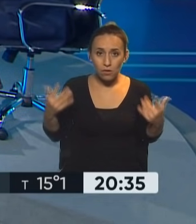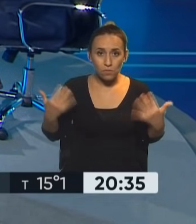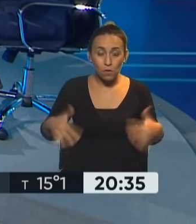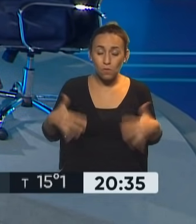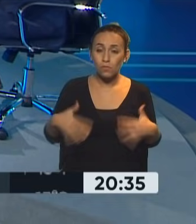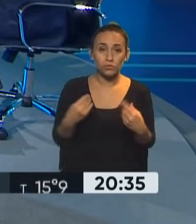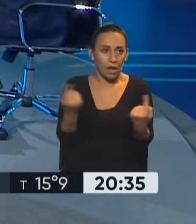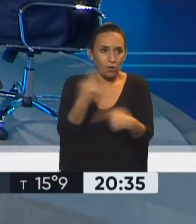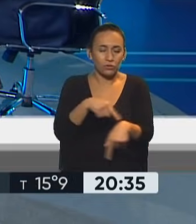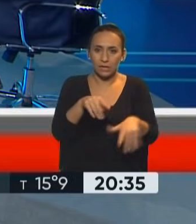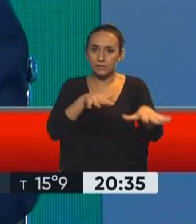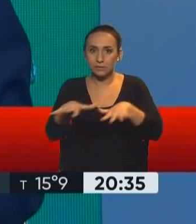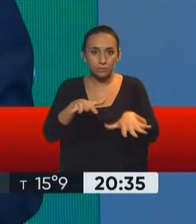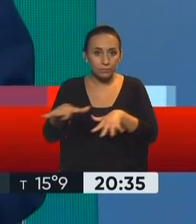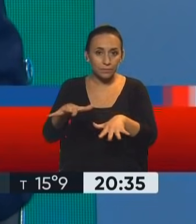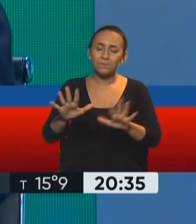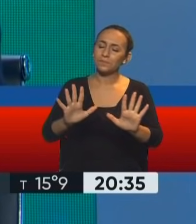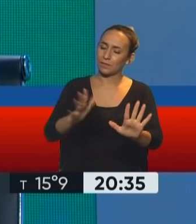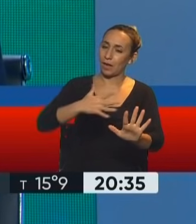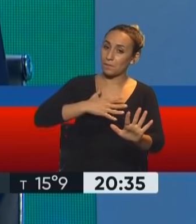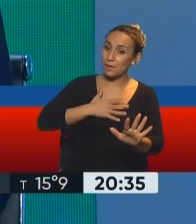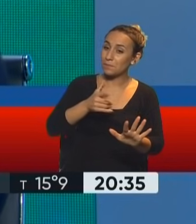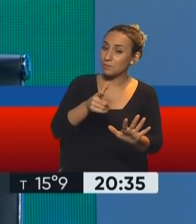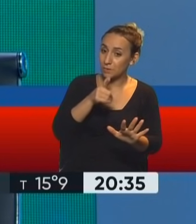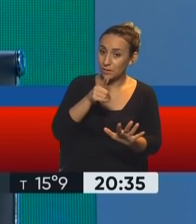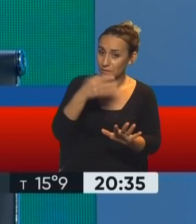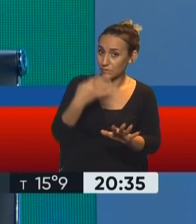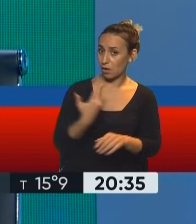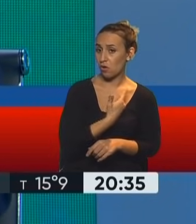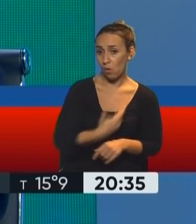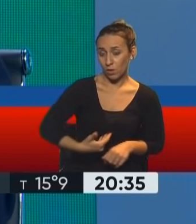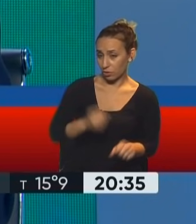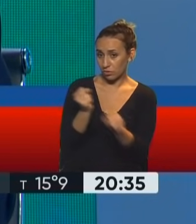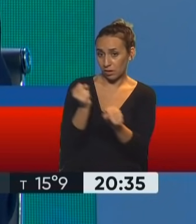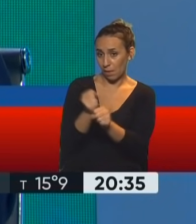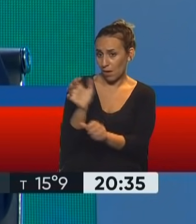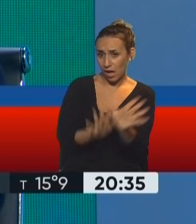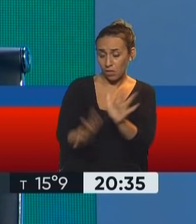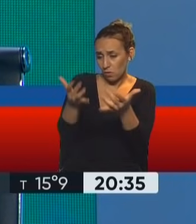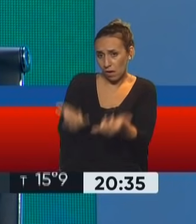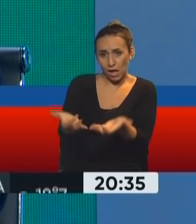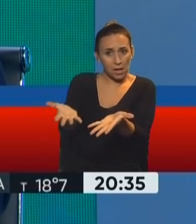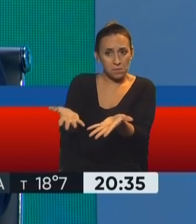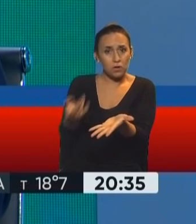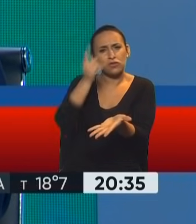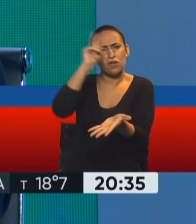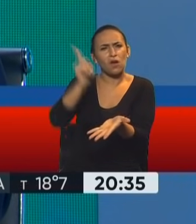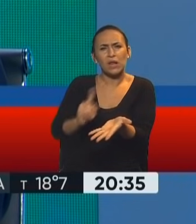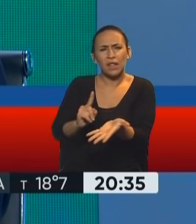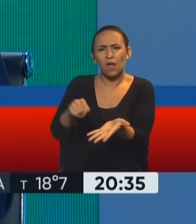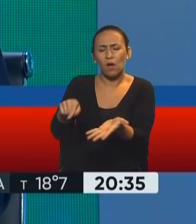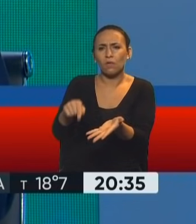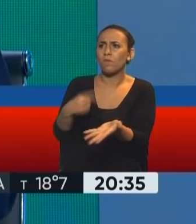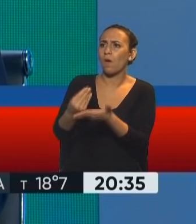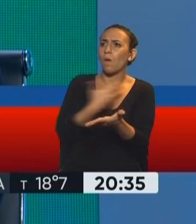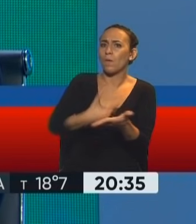montón de cosas. A mí me parece que está trabajando el gobierno. Yo no creo que sea un relanzamiento.